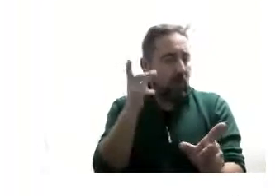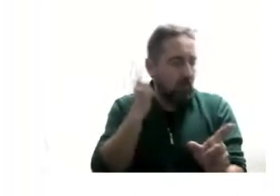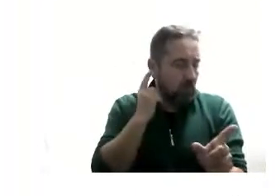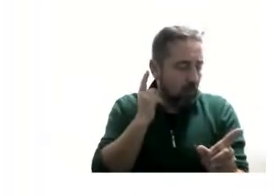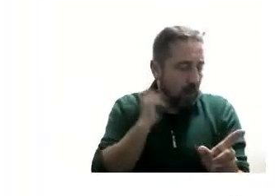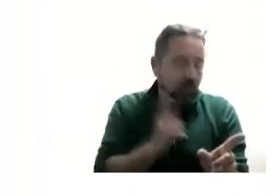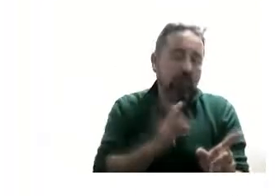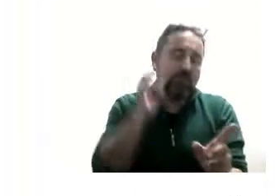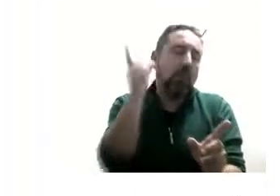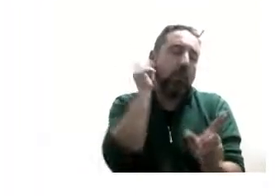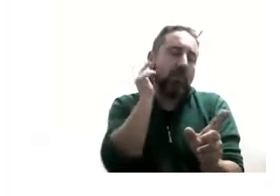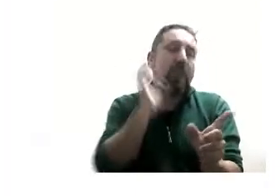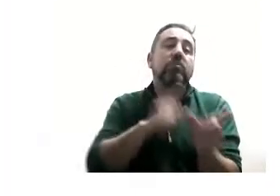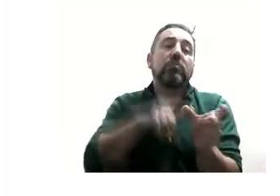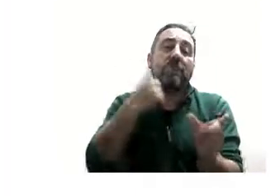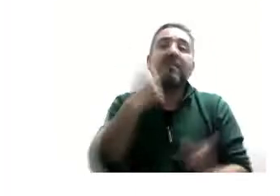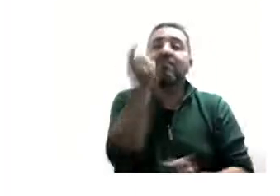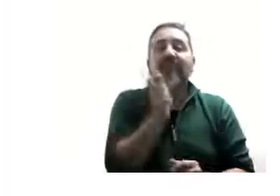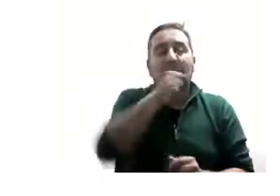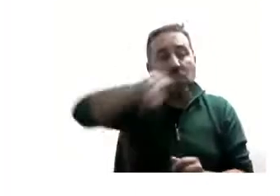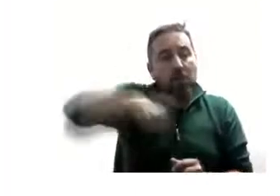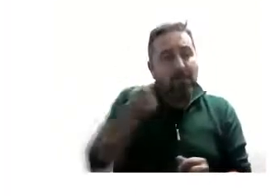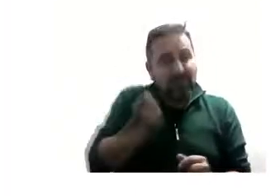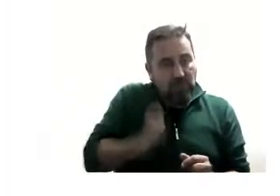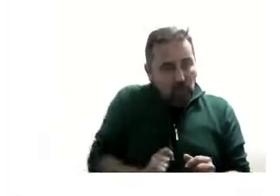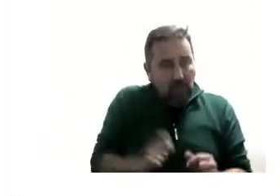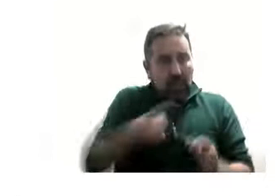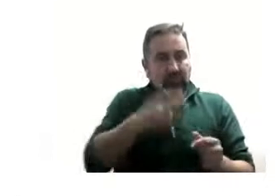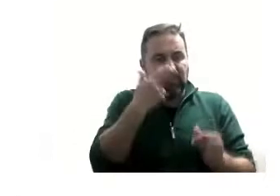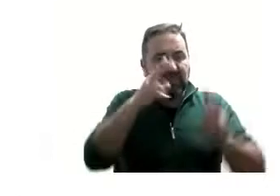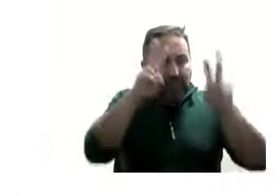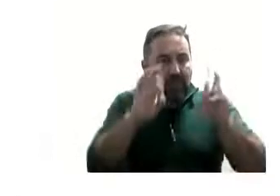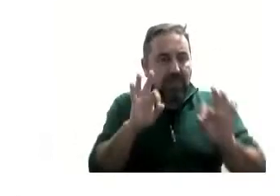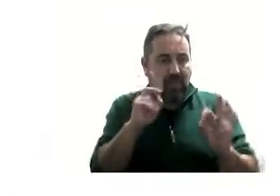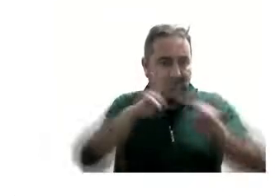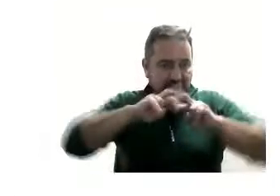que obviamente está interesado en estas líneas de investigación.